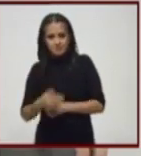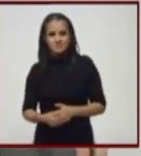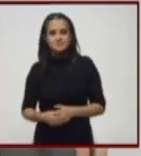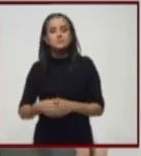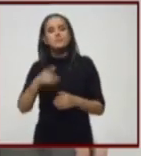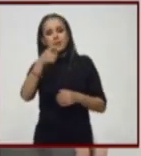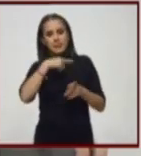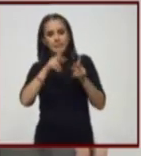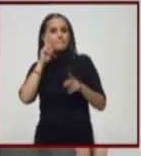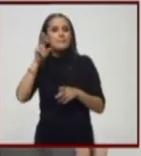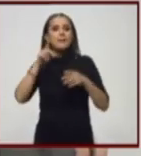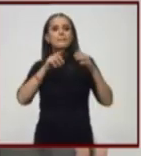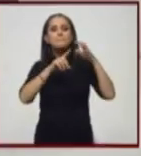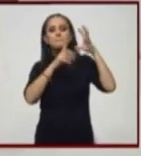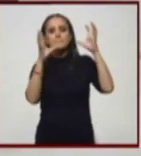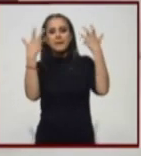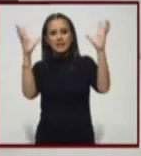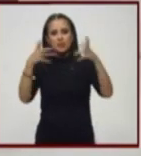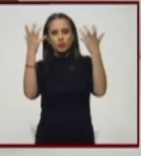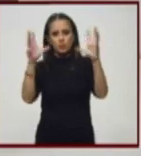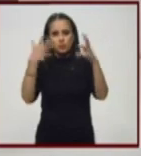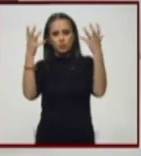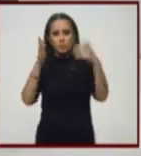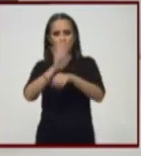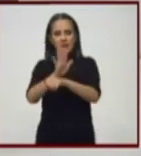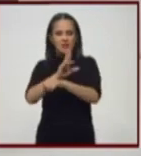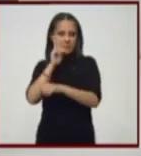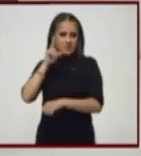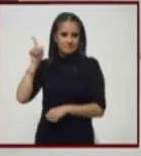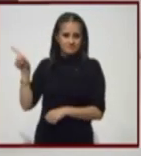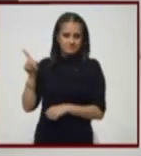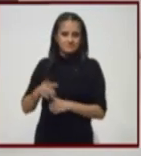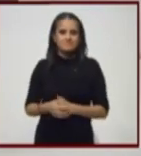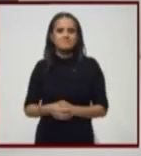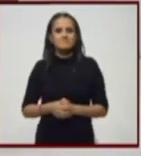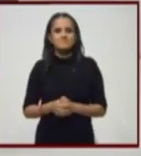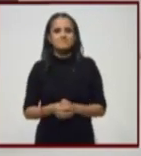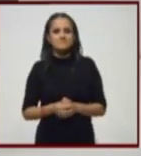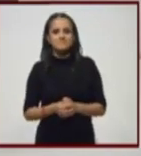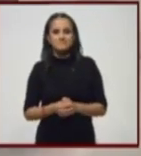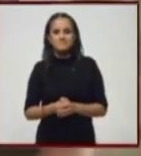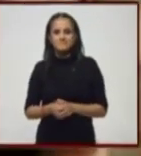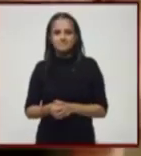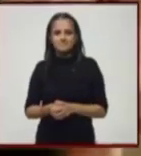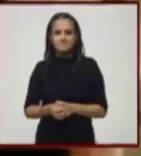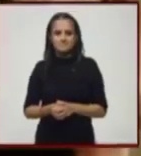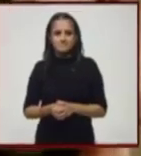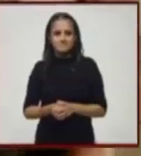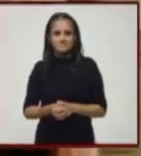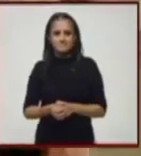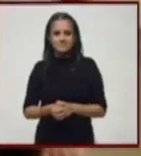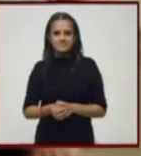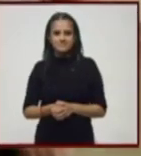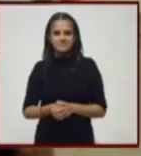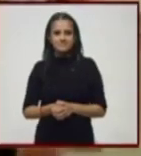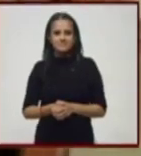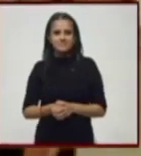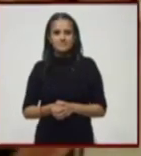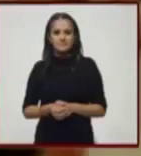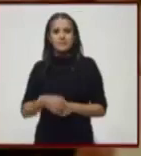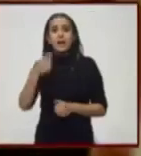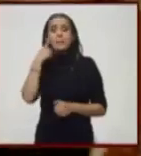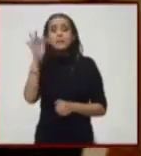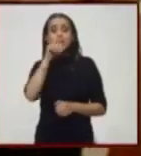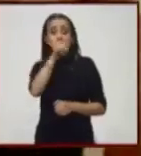vamos escenas del patrullero a ver qué te parece y platicamos de ella sale a ver echemos las a ver si el